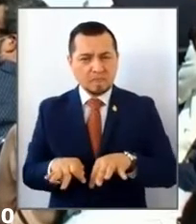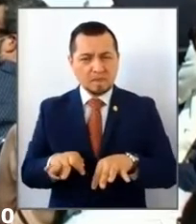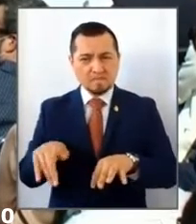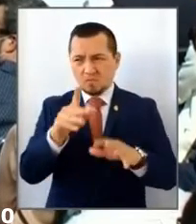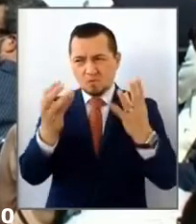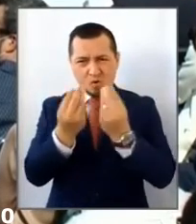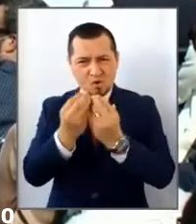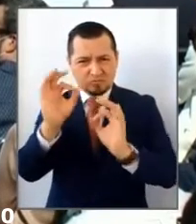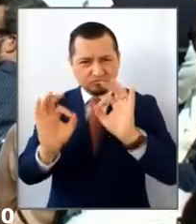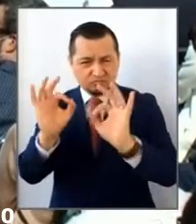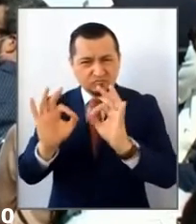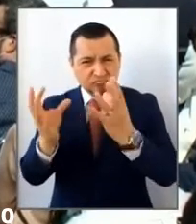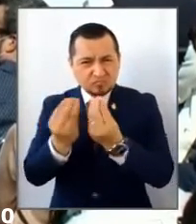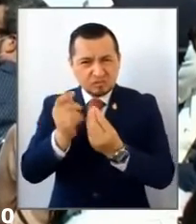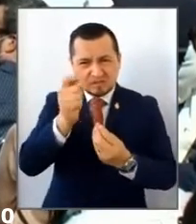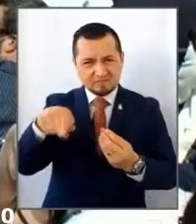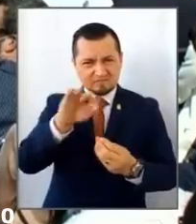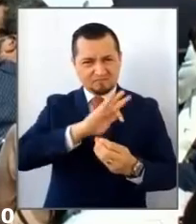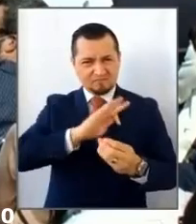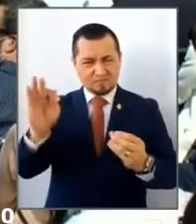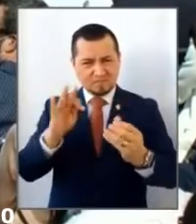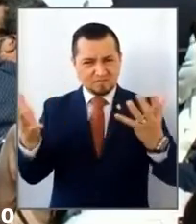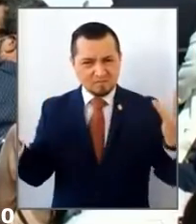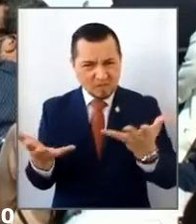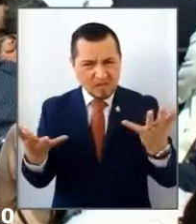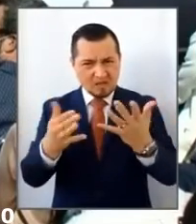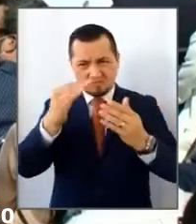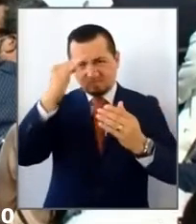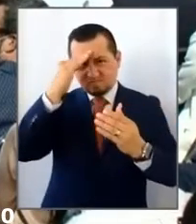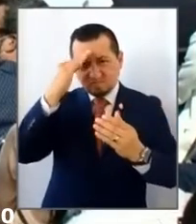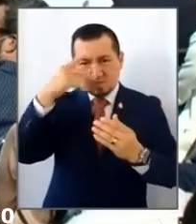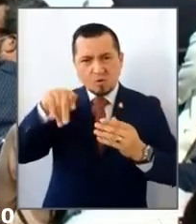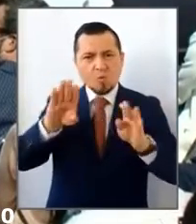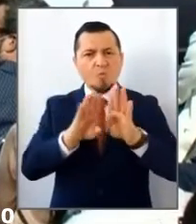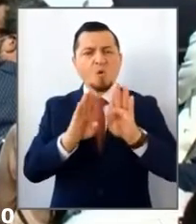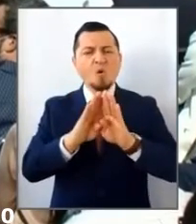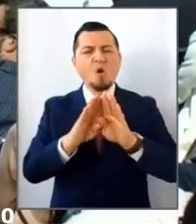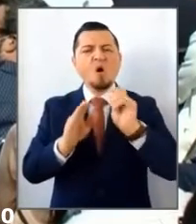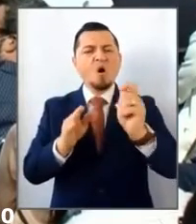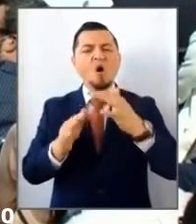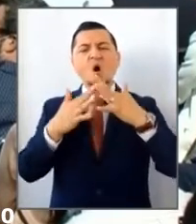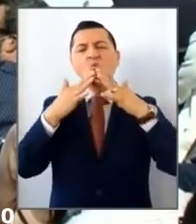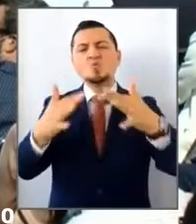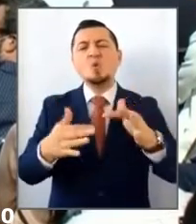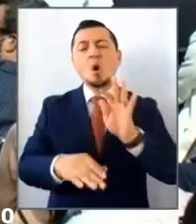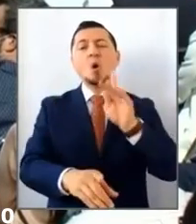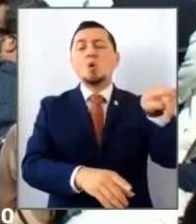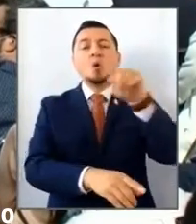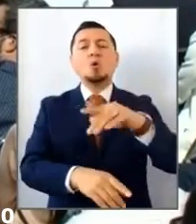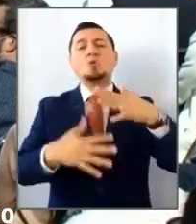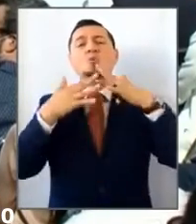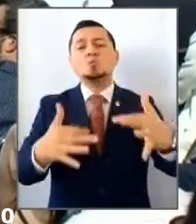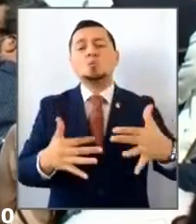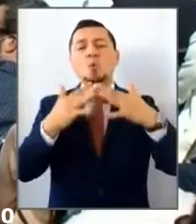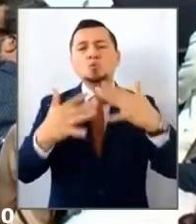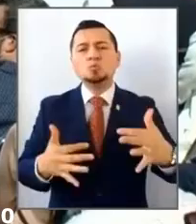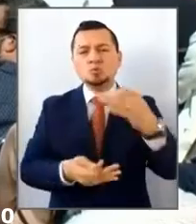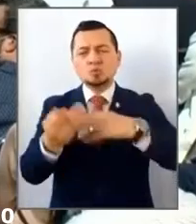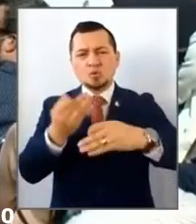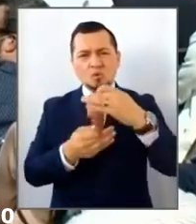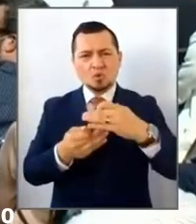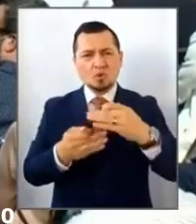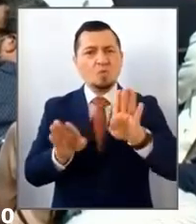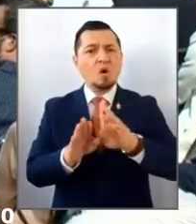calificando a todo el que se atreva a cuestionar sus decisiones como corrupto y conservador. El presidente de México